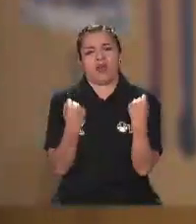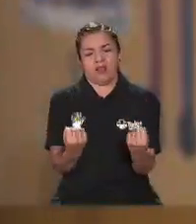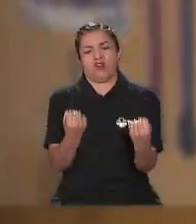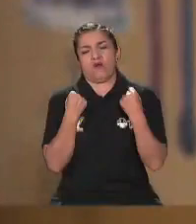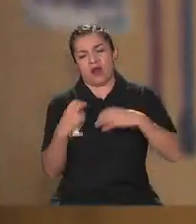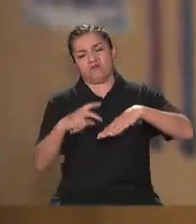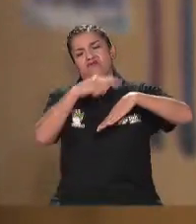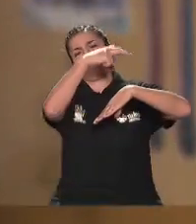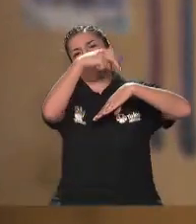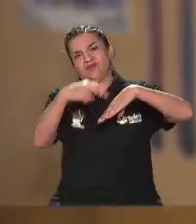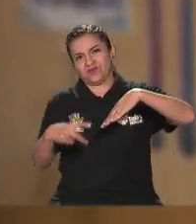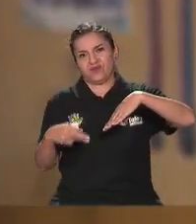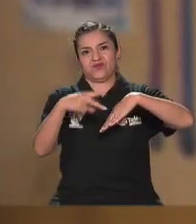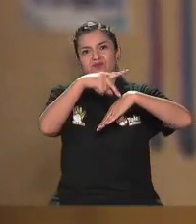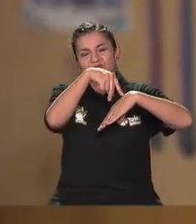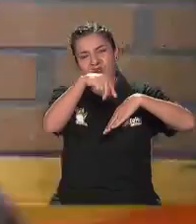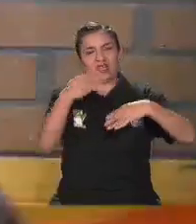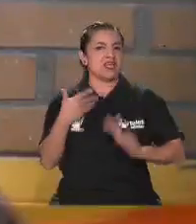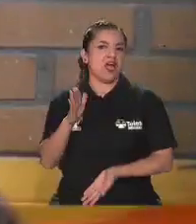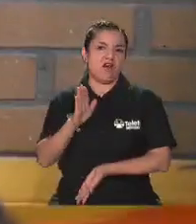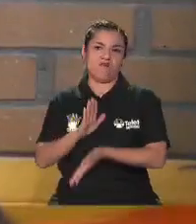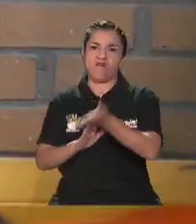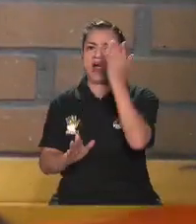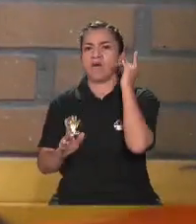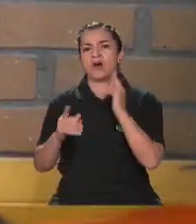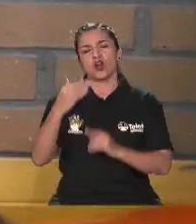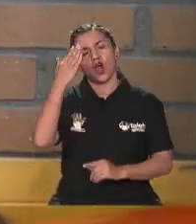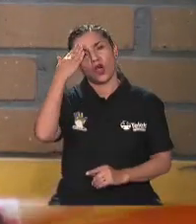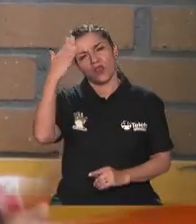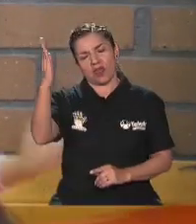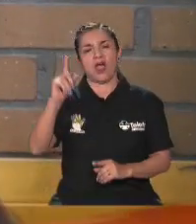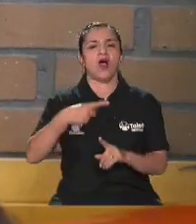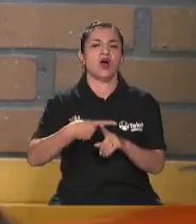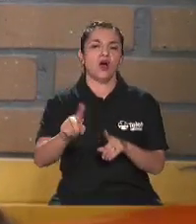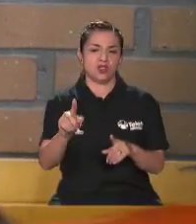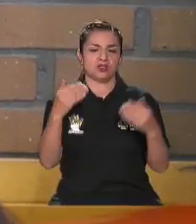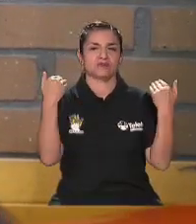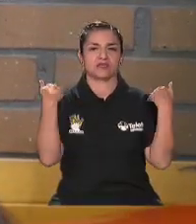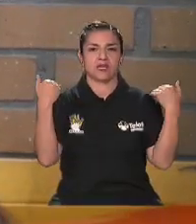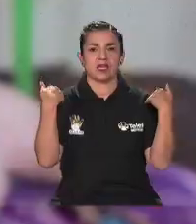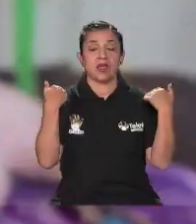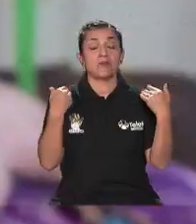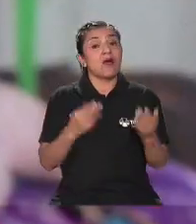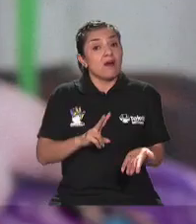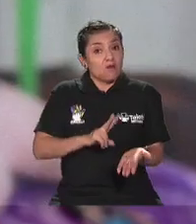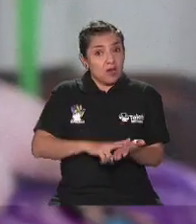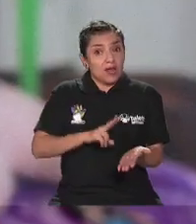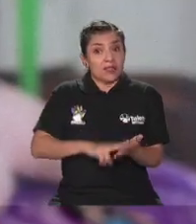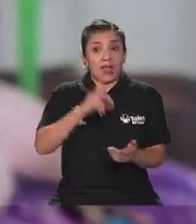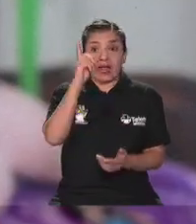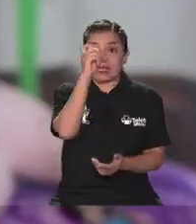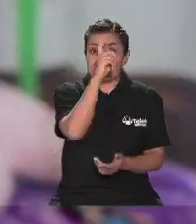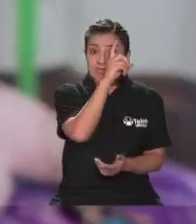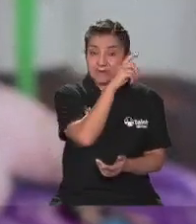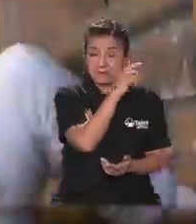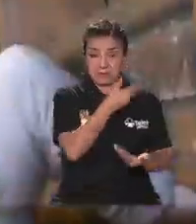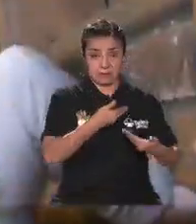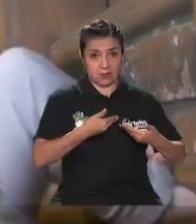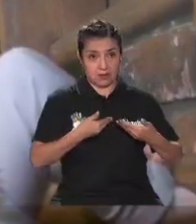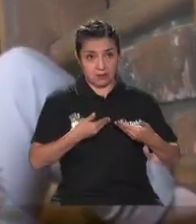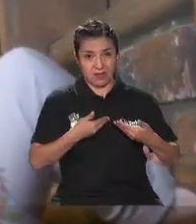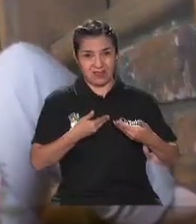Ay, estuvo bueno, ya, vámonos a la otra terapia. Caminar es un poco difícil, no tanto para mí,